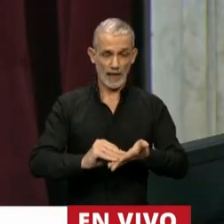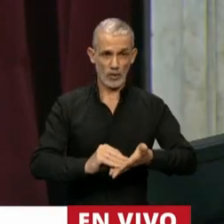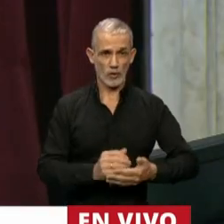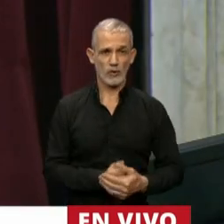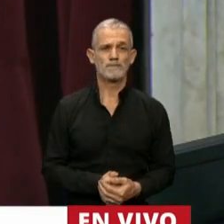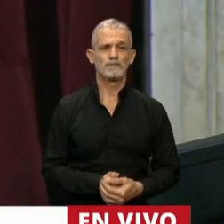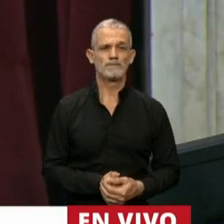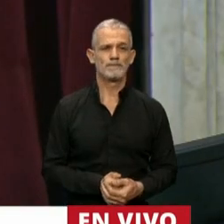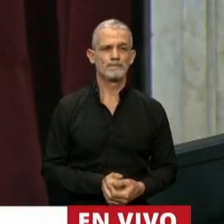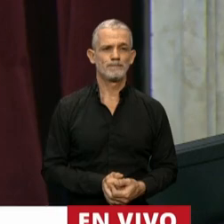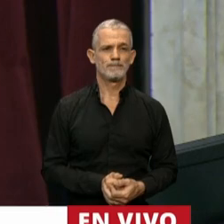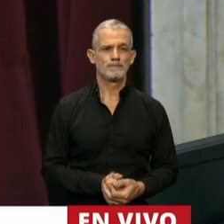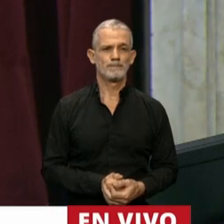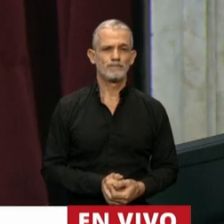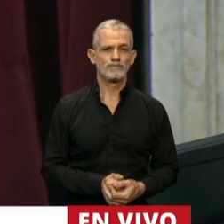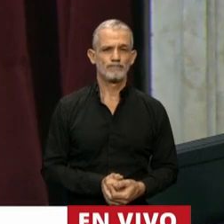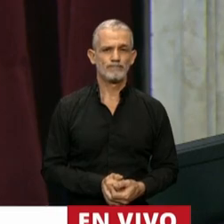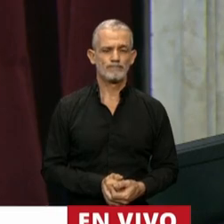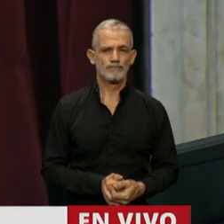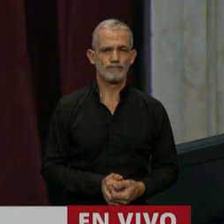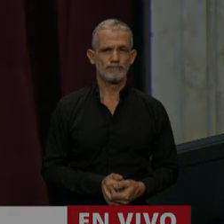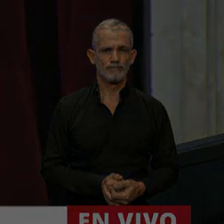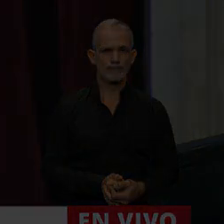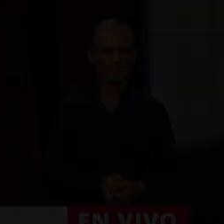diputado Leopoldo Moró. Se comunicará a la Comisión de Asuntos Constitucionales.